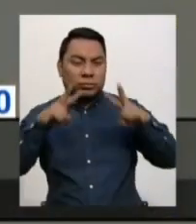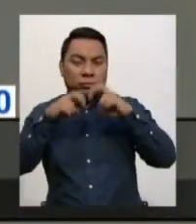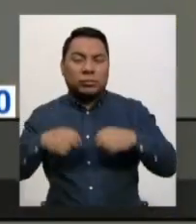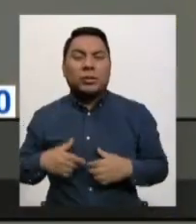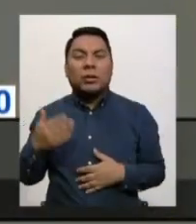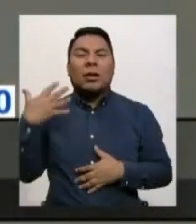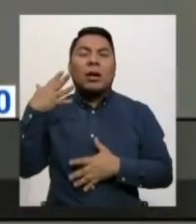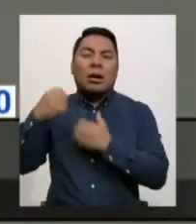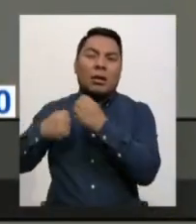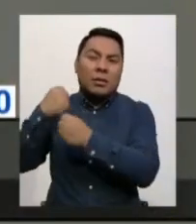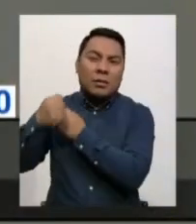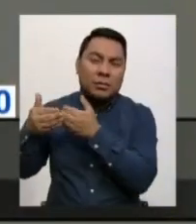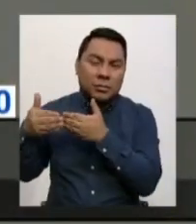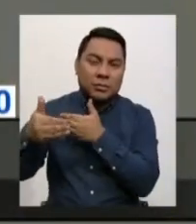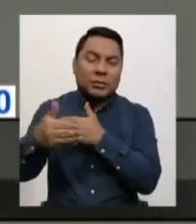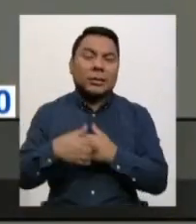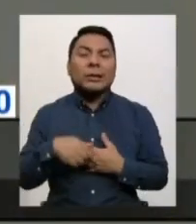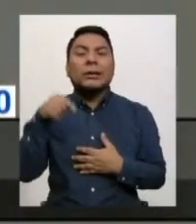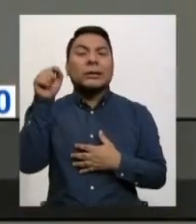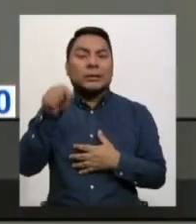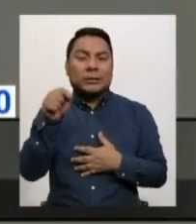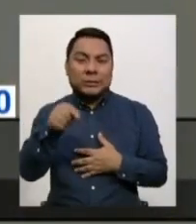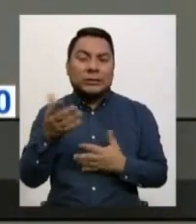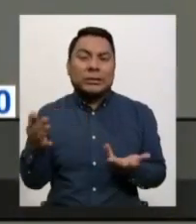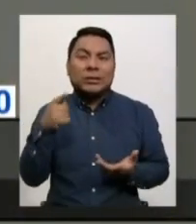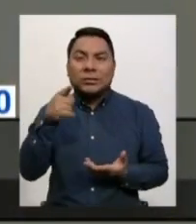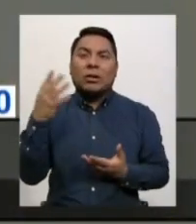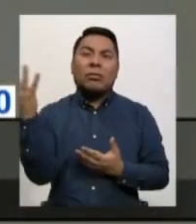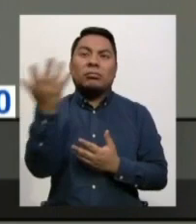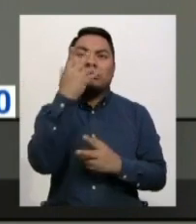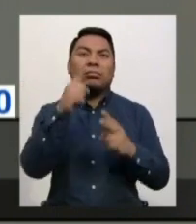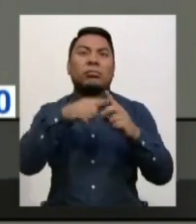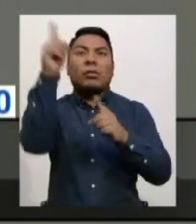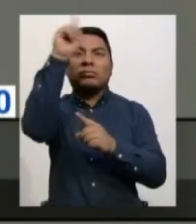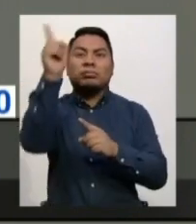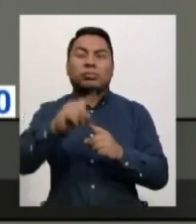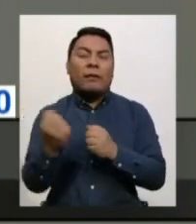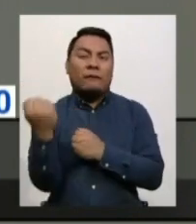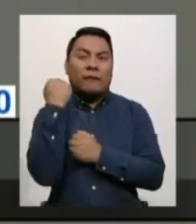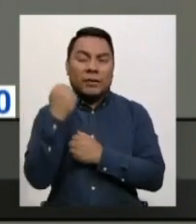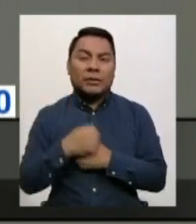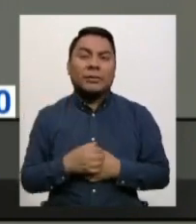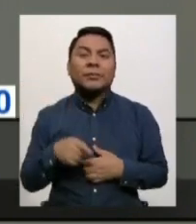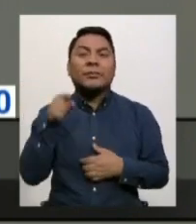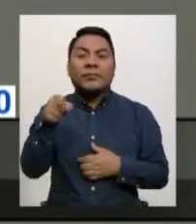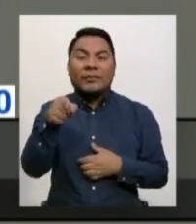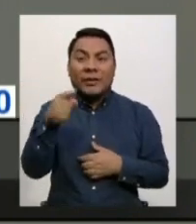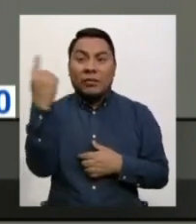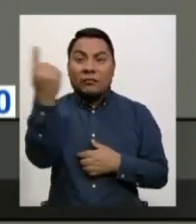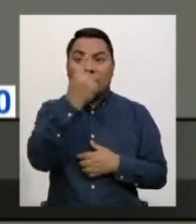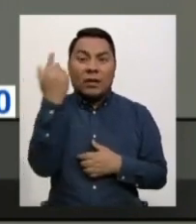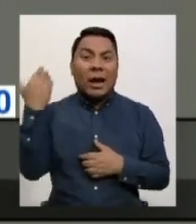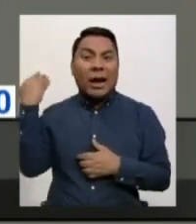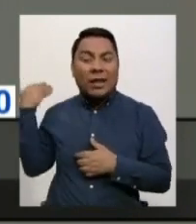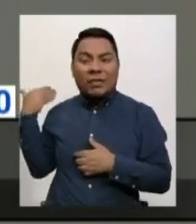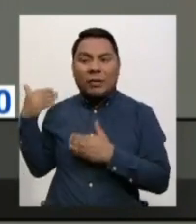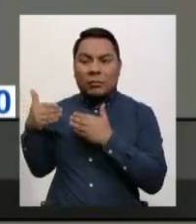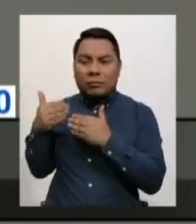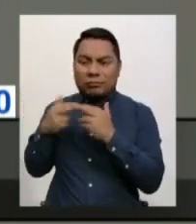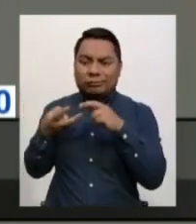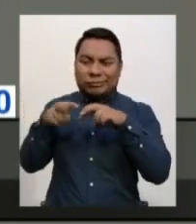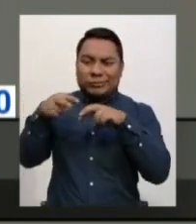2010, este tipo de eventos meteorológicos extremos se han multiplicado por 3. Entonces, no es casual